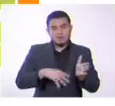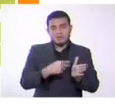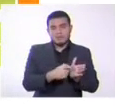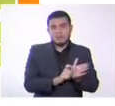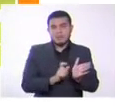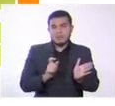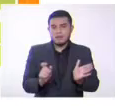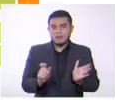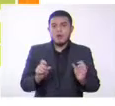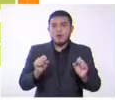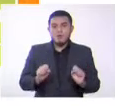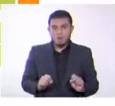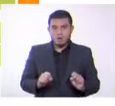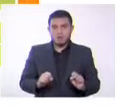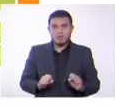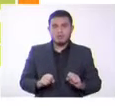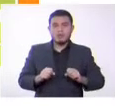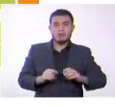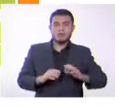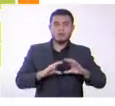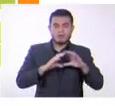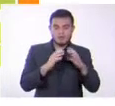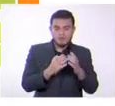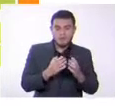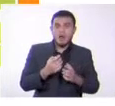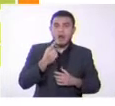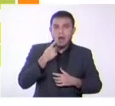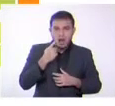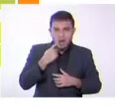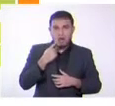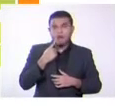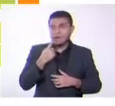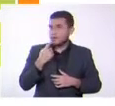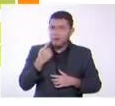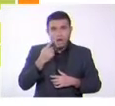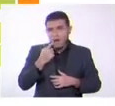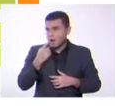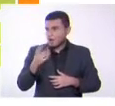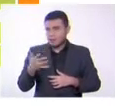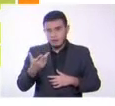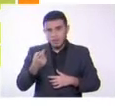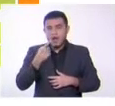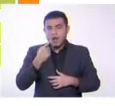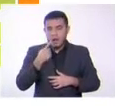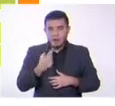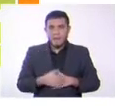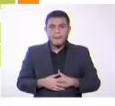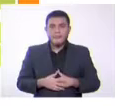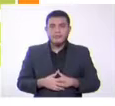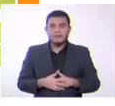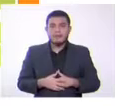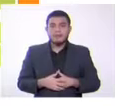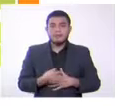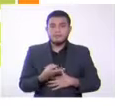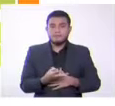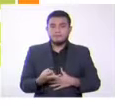puede clasificarse en metales, no metales y semimetales. Esto de acuerdo con el